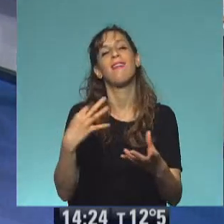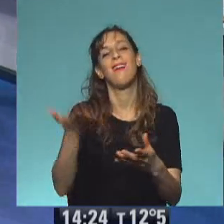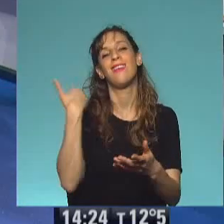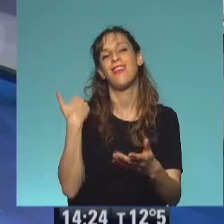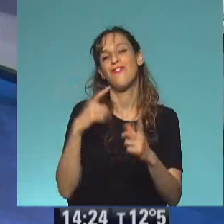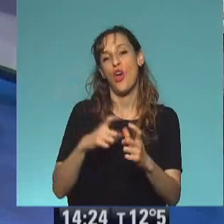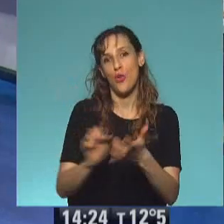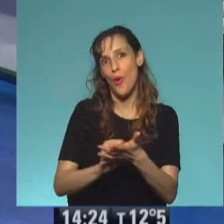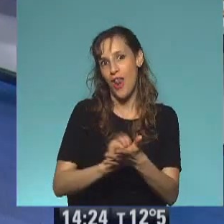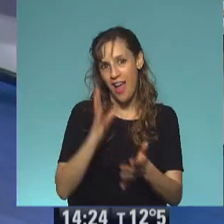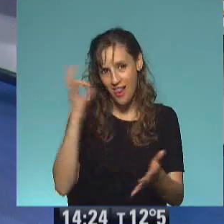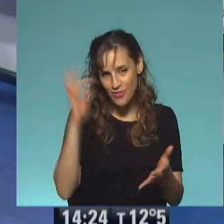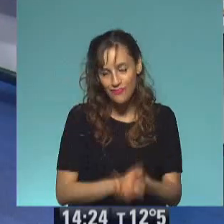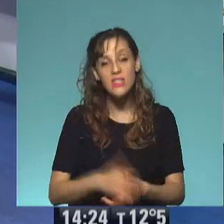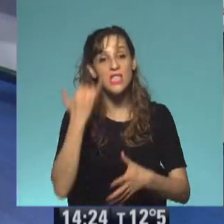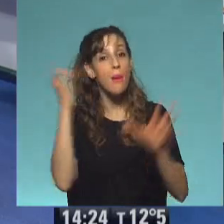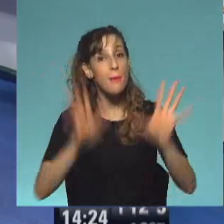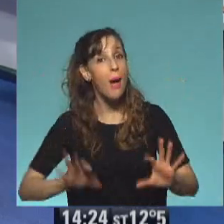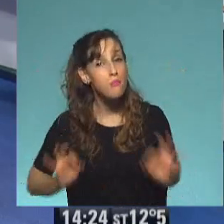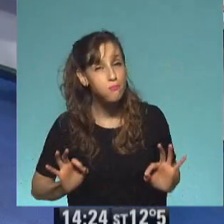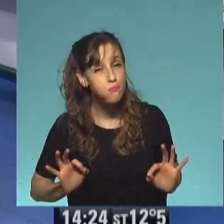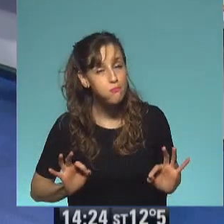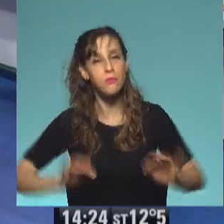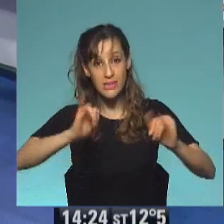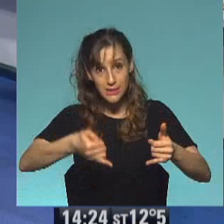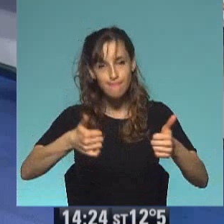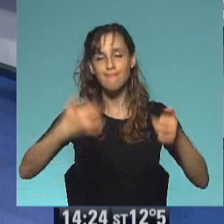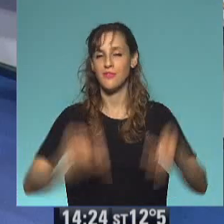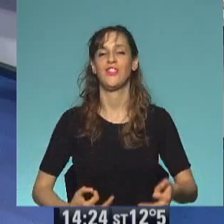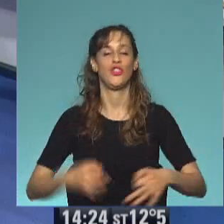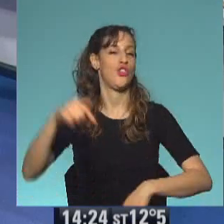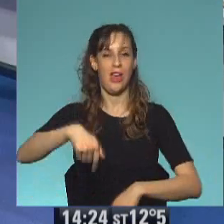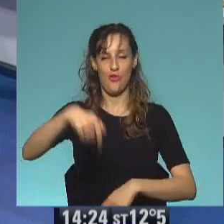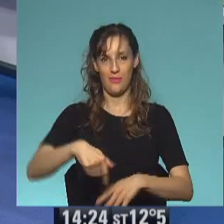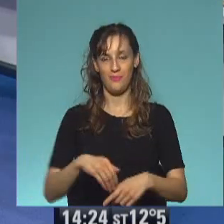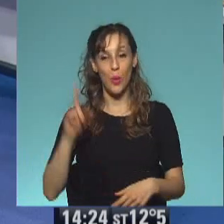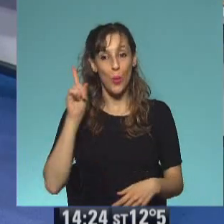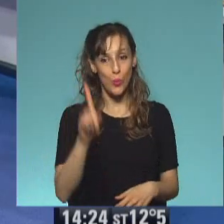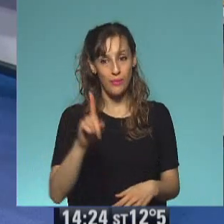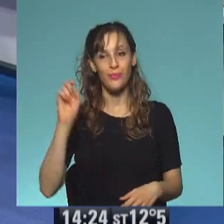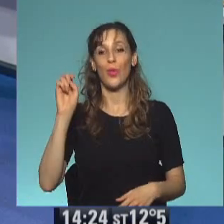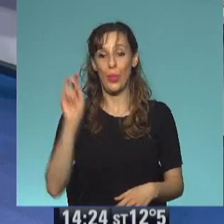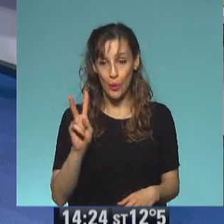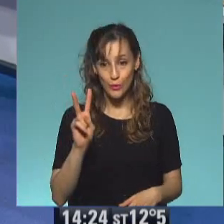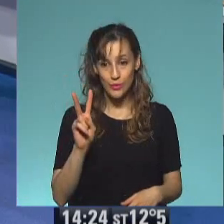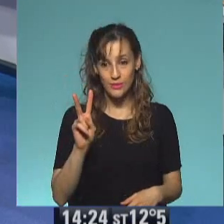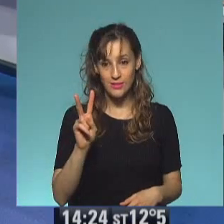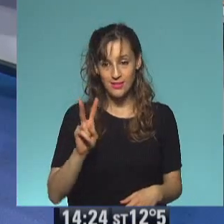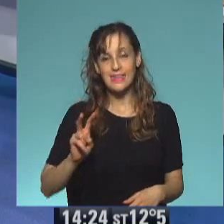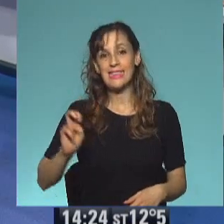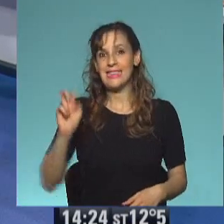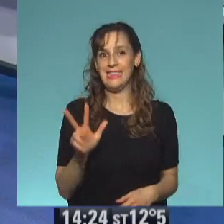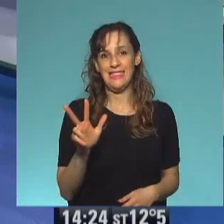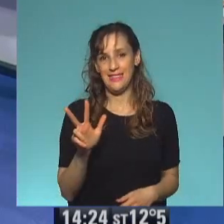Bueno, ¿estamos todos listos en casa? No escucho. Dicen que sí. Perfecto. A la una, a las dos y a